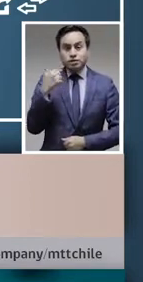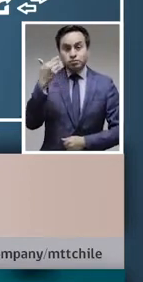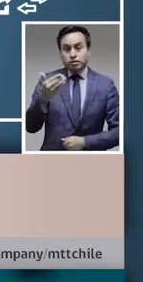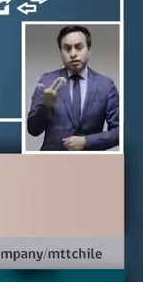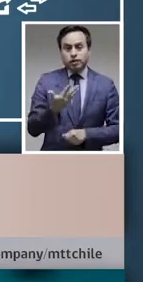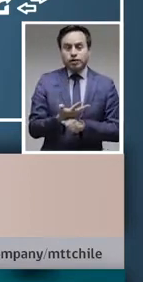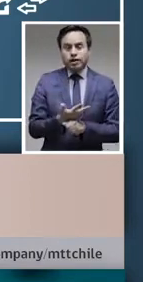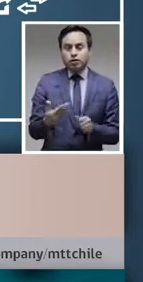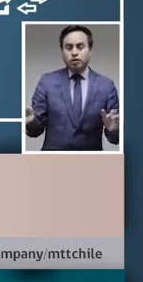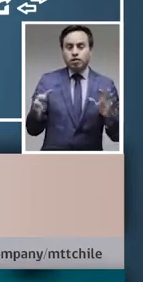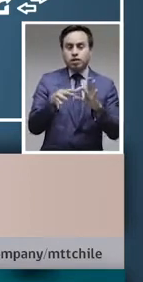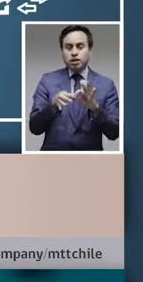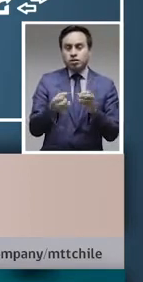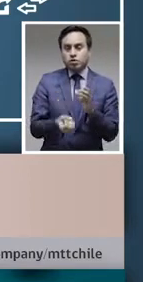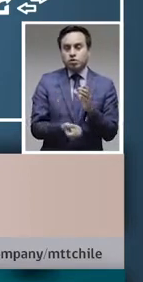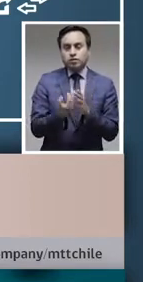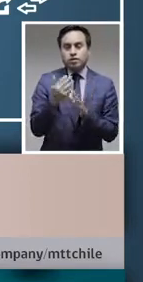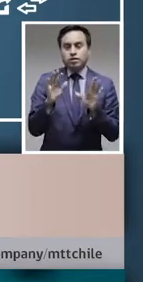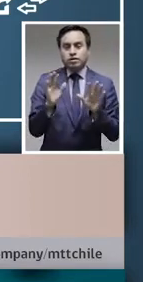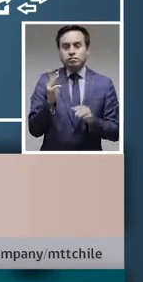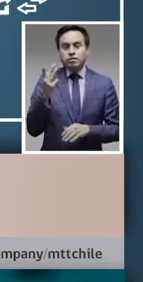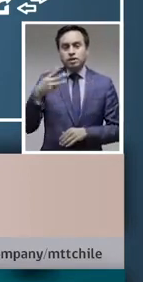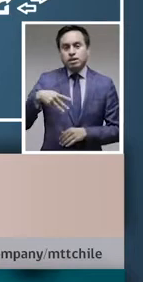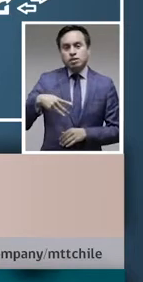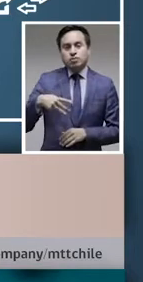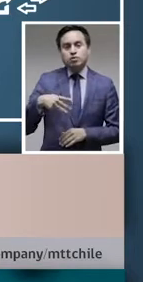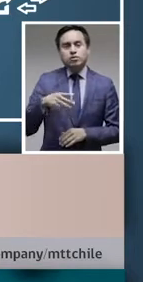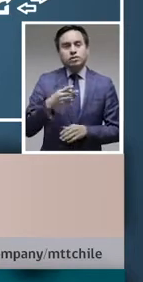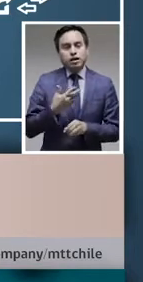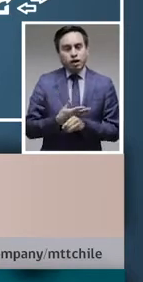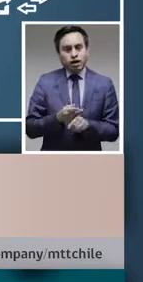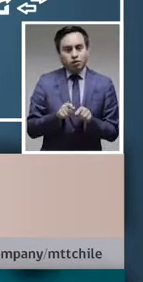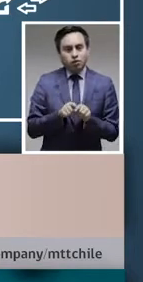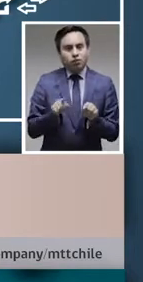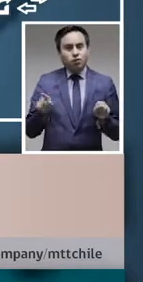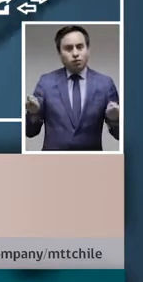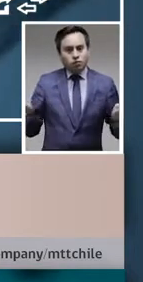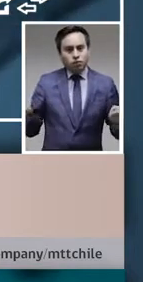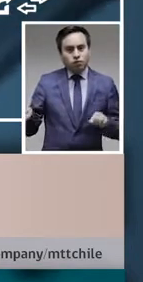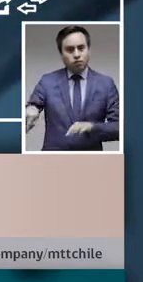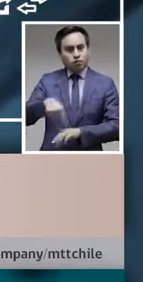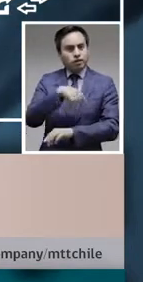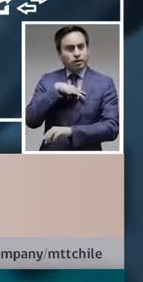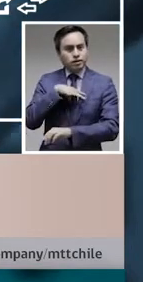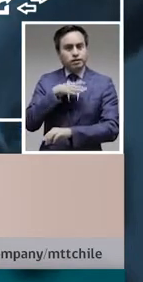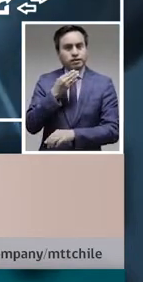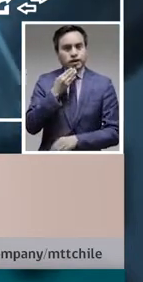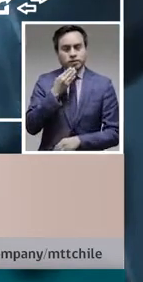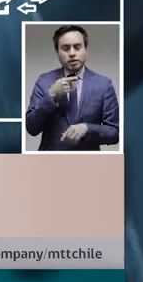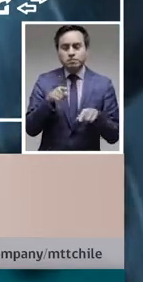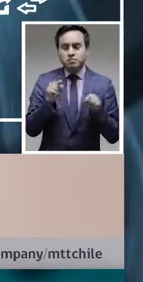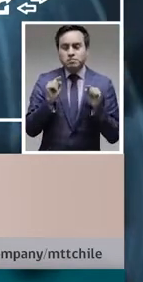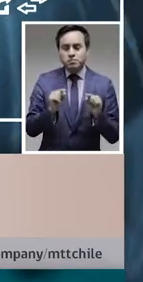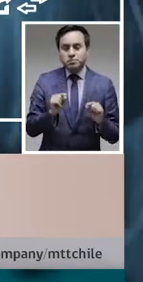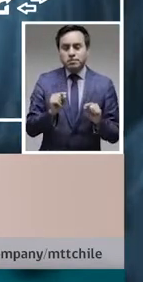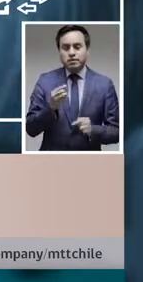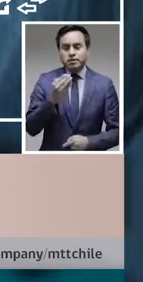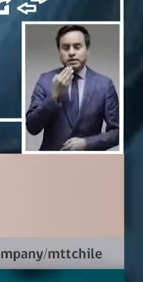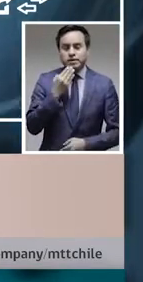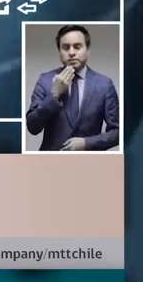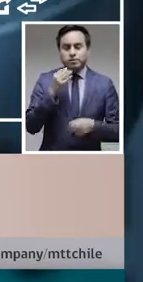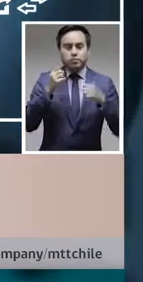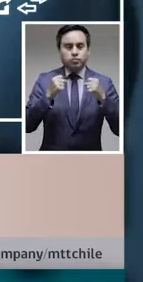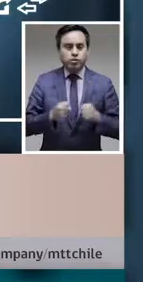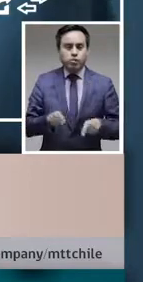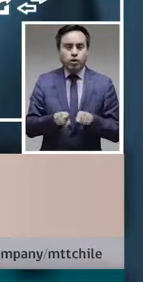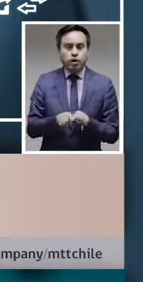una conectividad nueva de 10.000 kilómetros de fibra óptica para el país, y con eso también